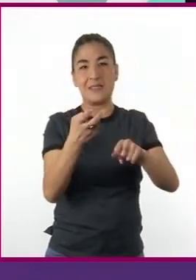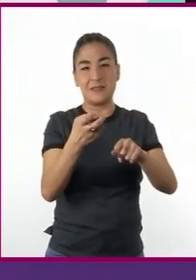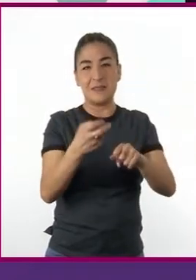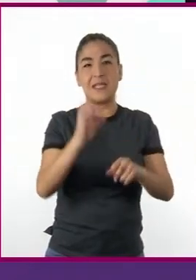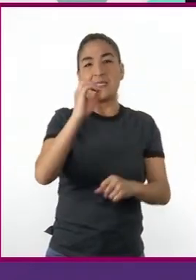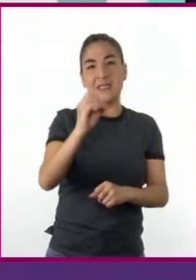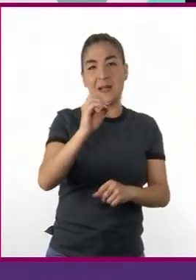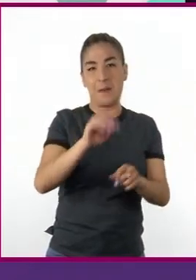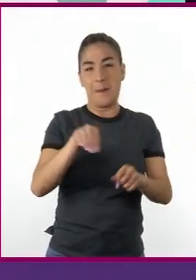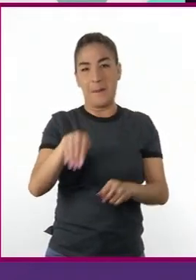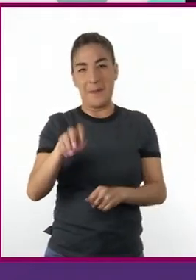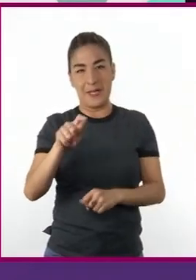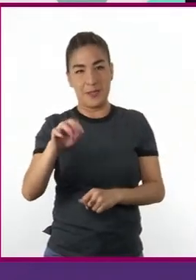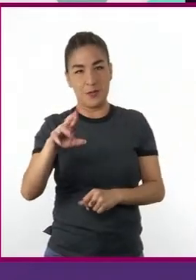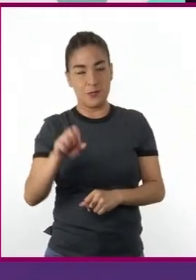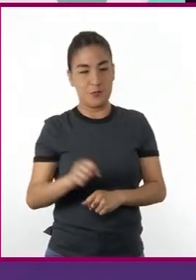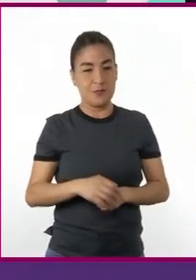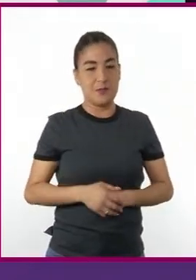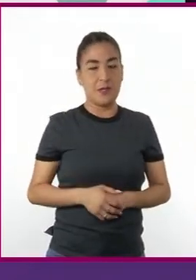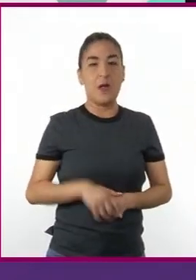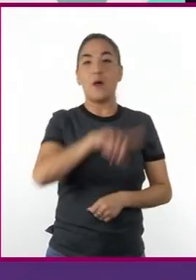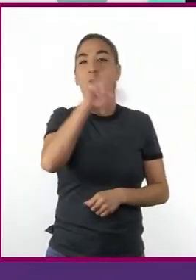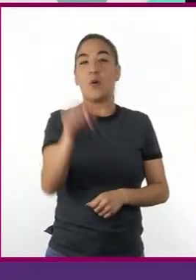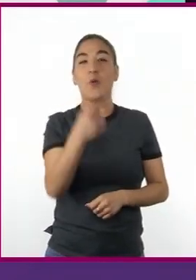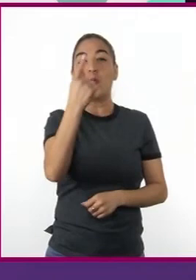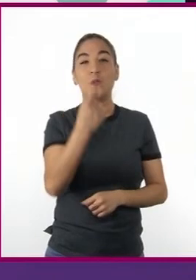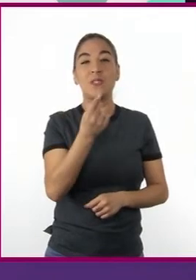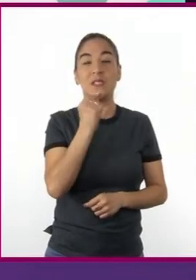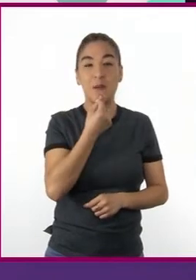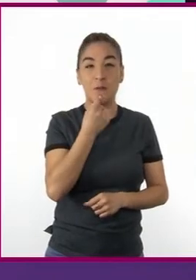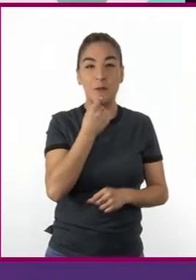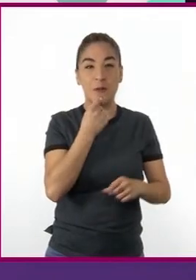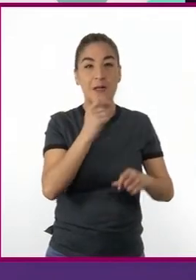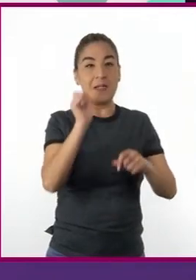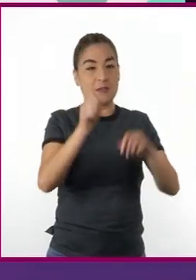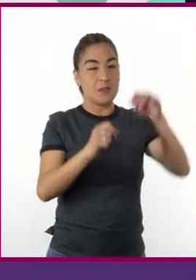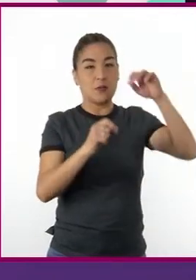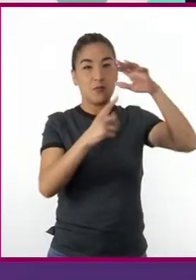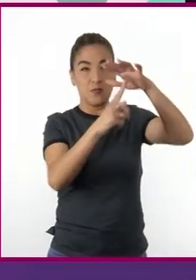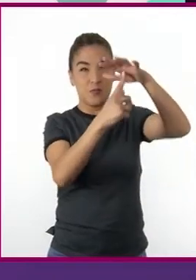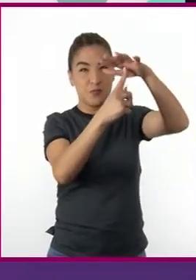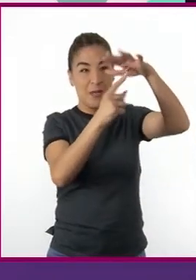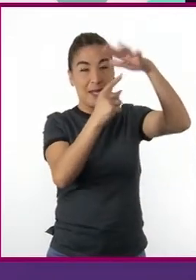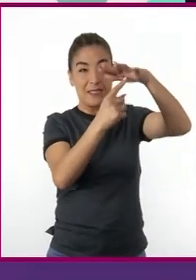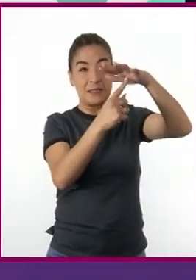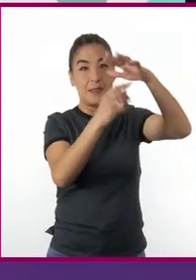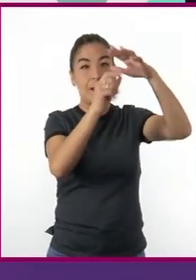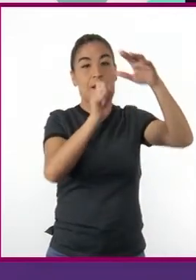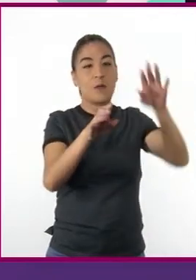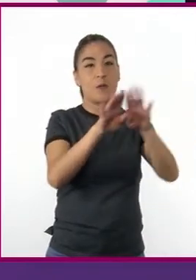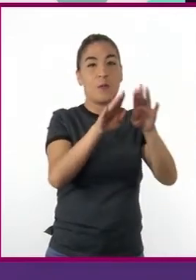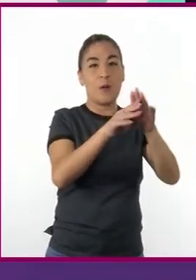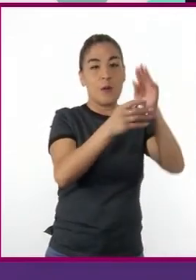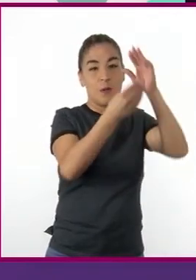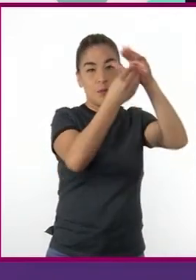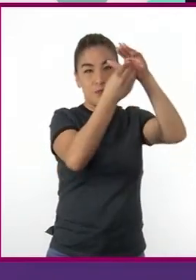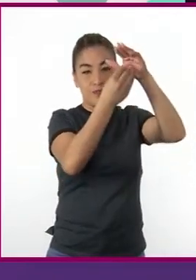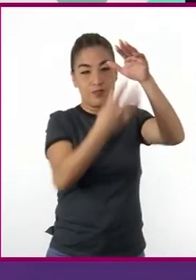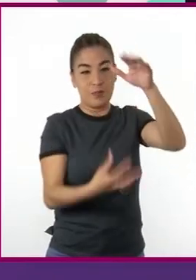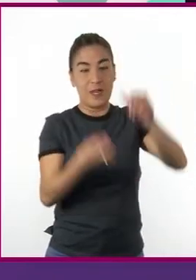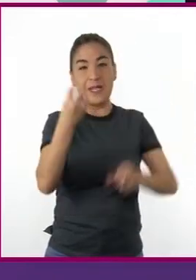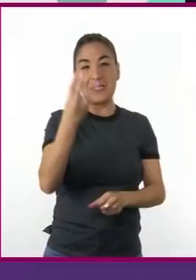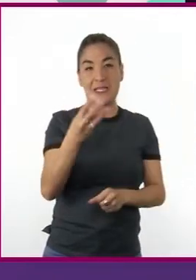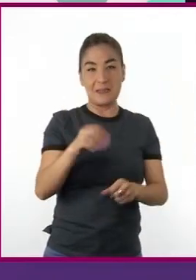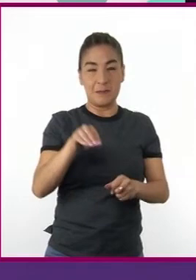metros. Al pasar un segundo, el objeto se ha desplazado 3 metros hacia la Tierra para obtener la